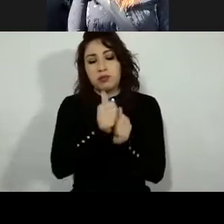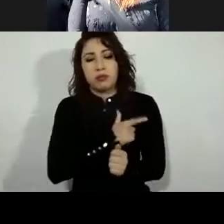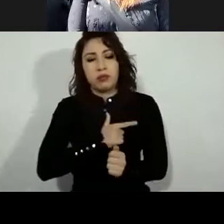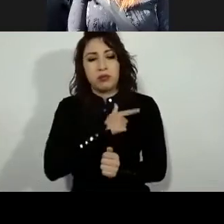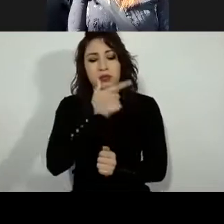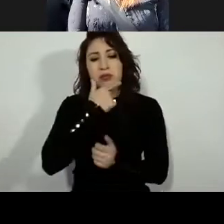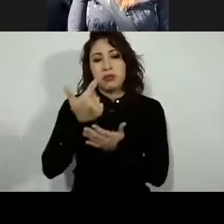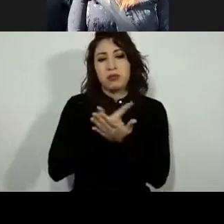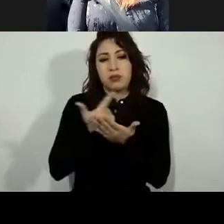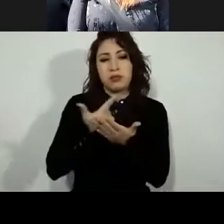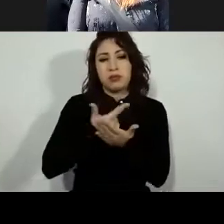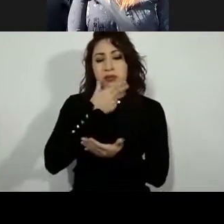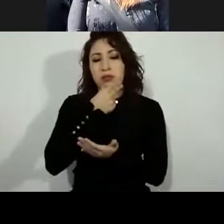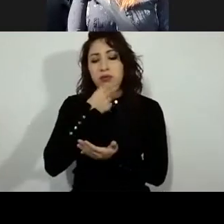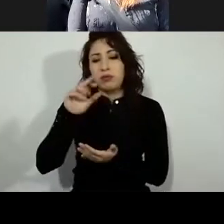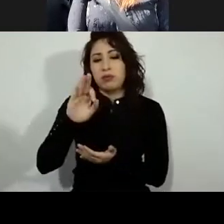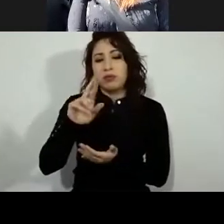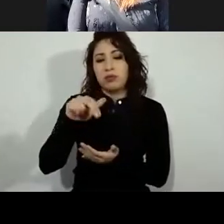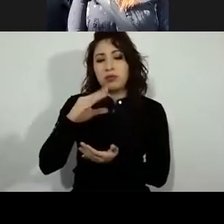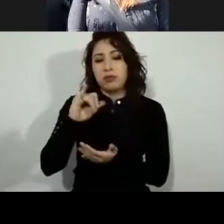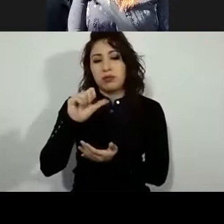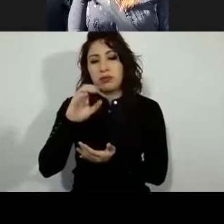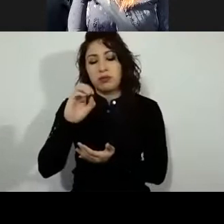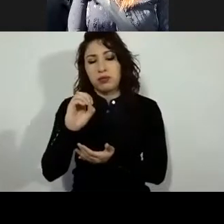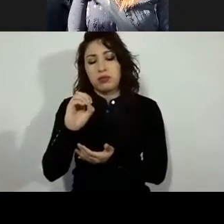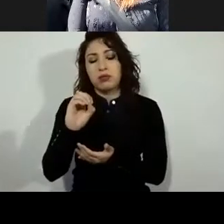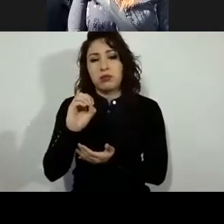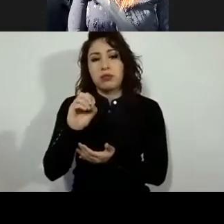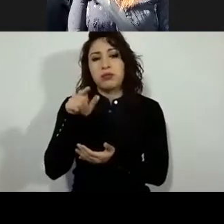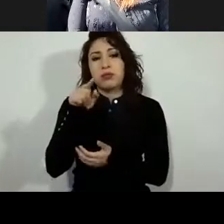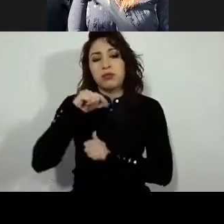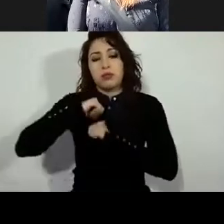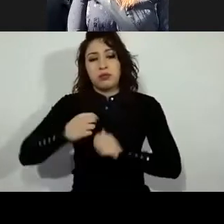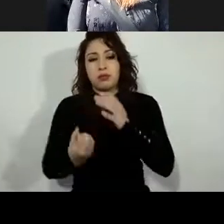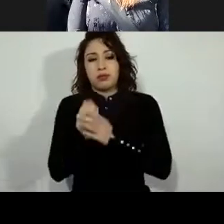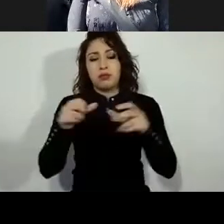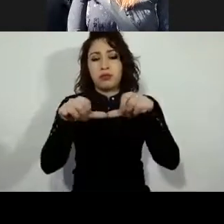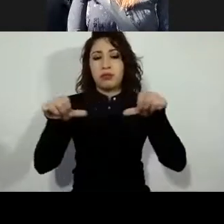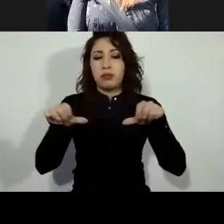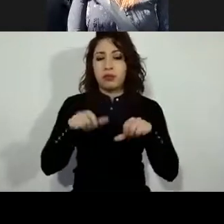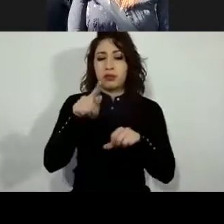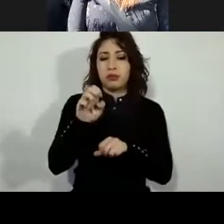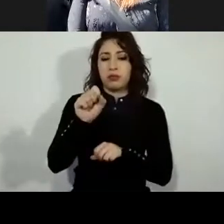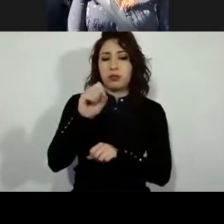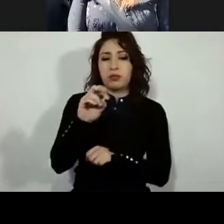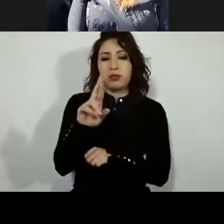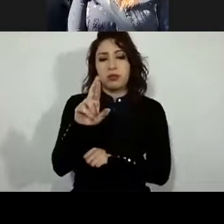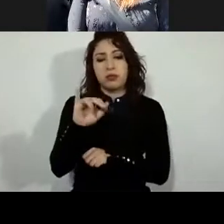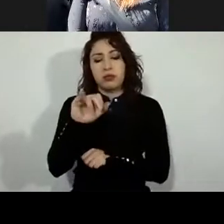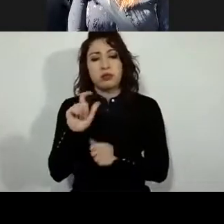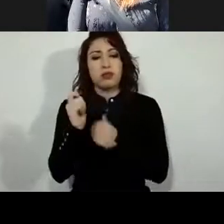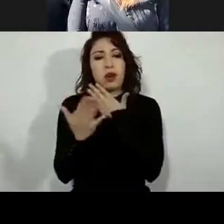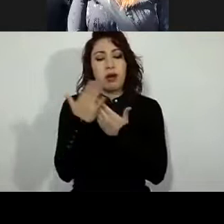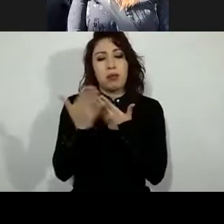Francisco Saldaña Liajut, tesorero en el Congreso de la Unión, nombrado hace un par de días que acaba de iniciar